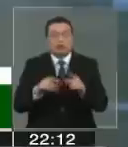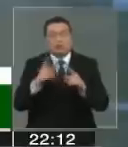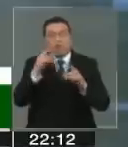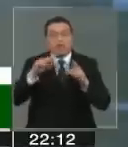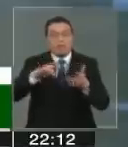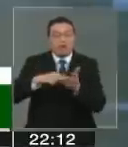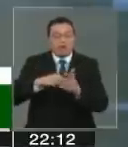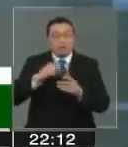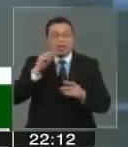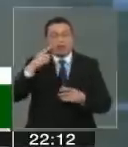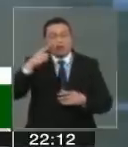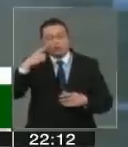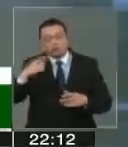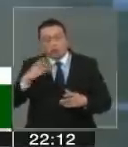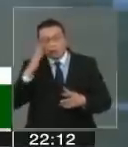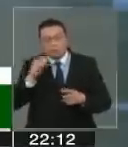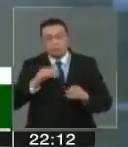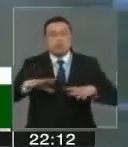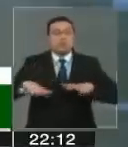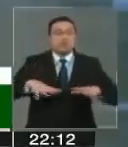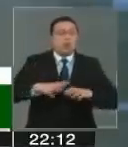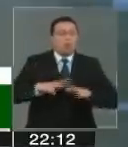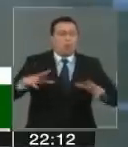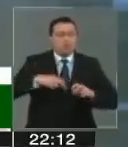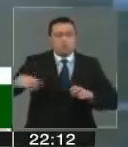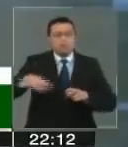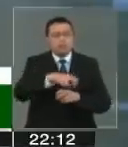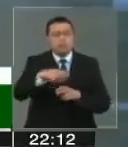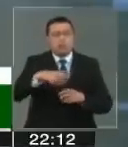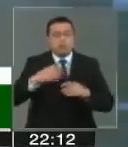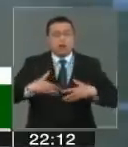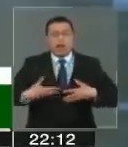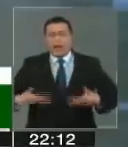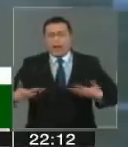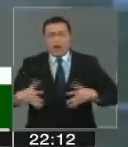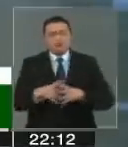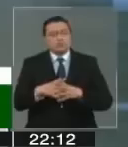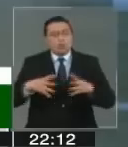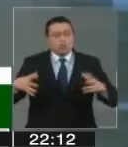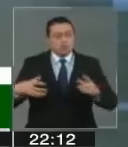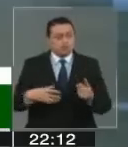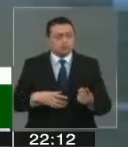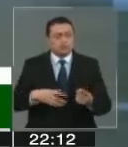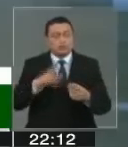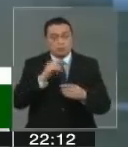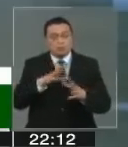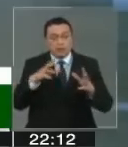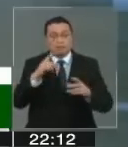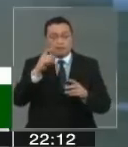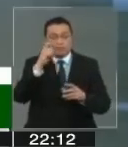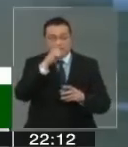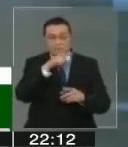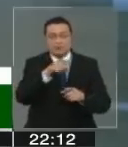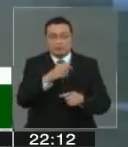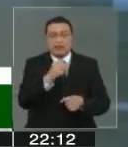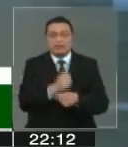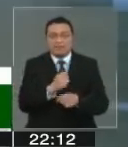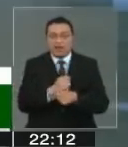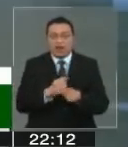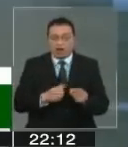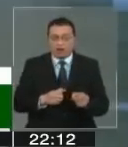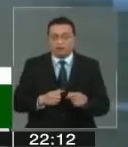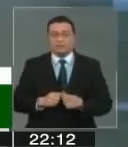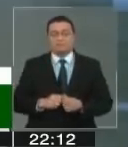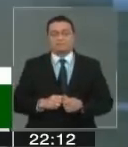de sueño, la hiperactividad, la ansiedad en algunos niños, que eso puede hacerlo más complejo, ¿ya? Como el trabajo en